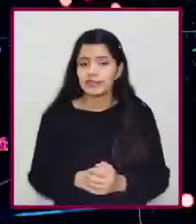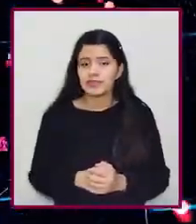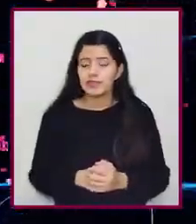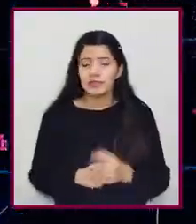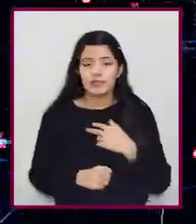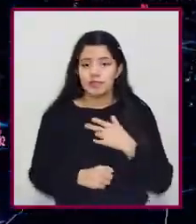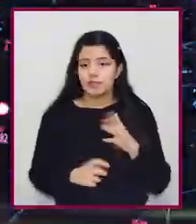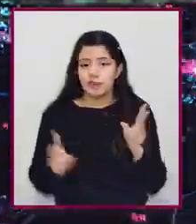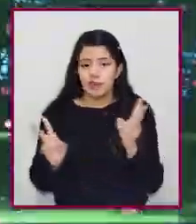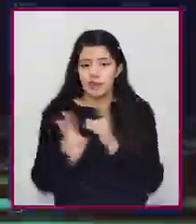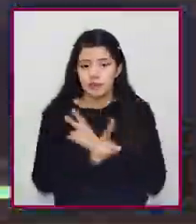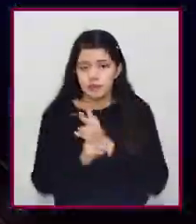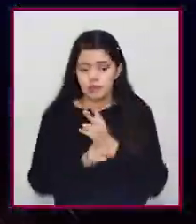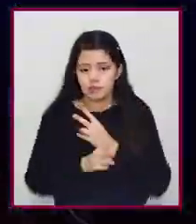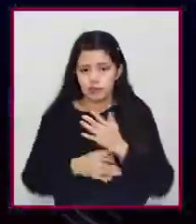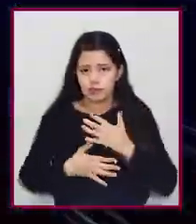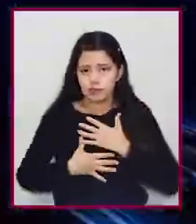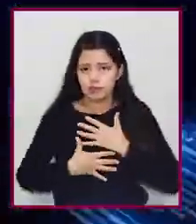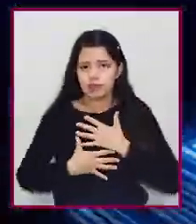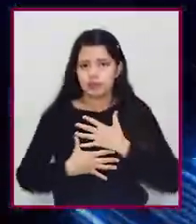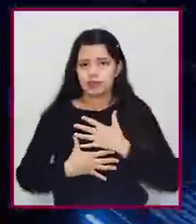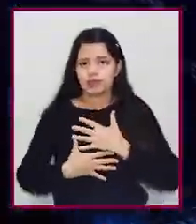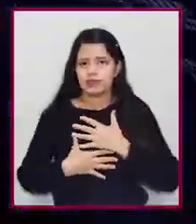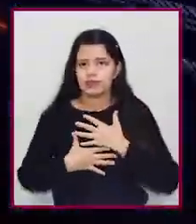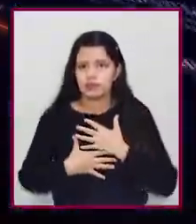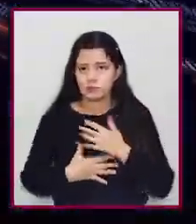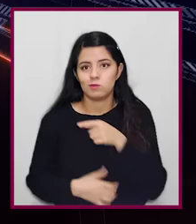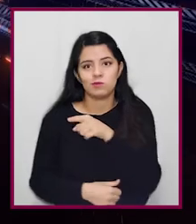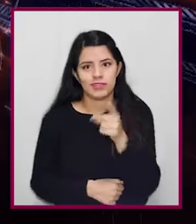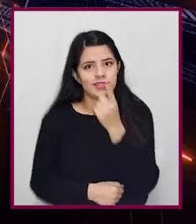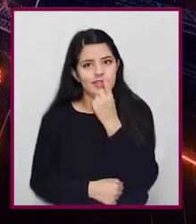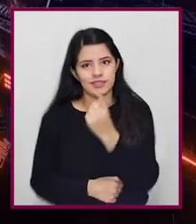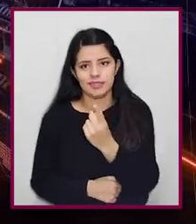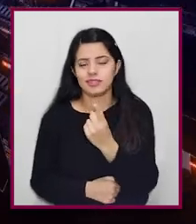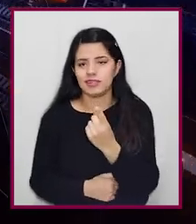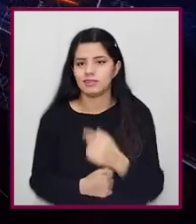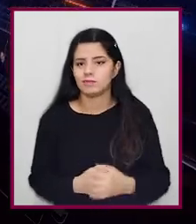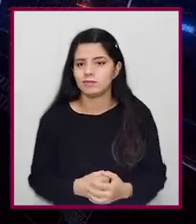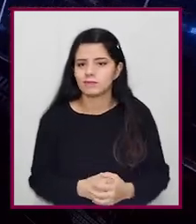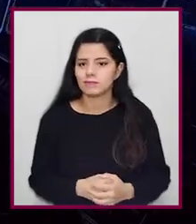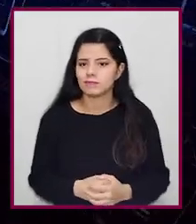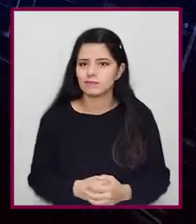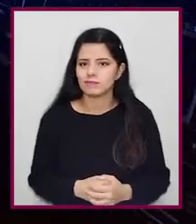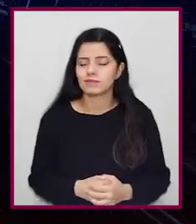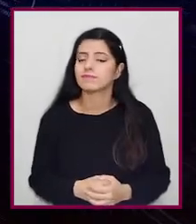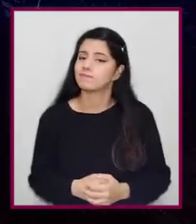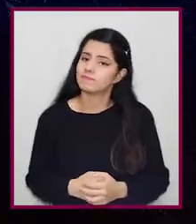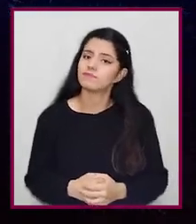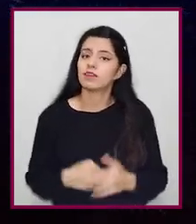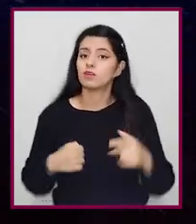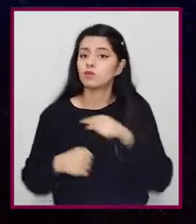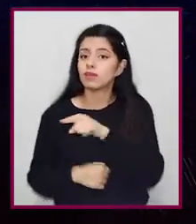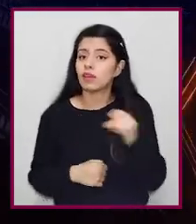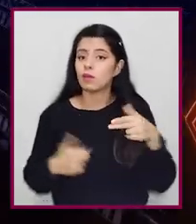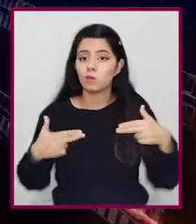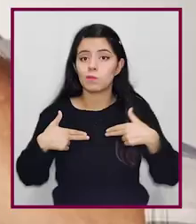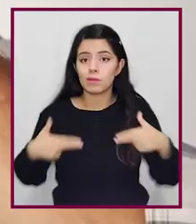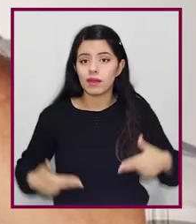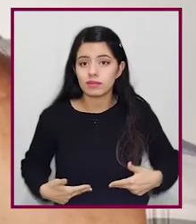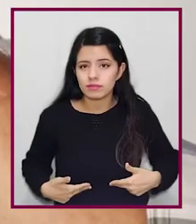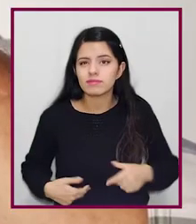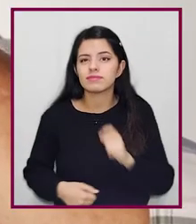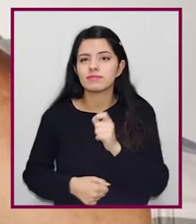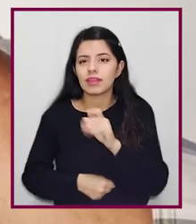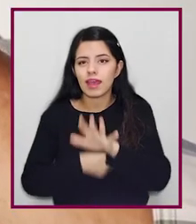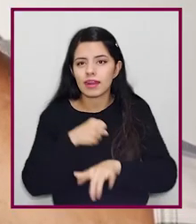Ay, se me va un poco el suspiro o el aire, dirían ustedes. No cabe duda de que ustedes, los humanos,